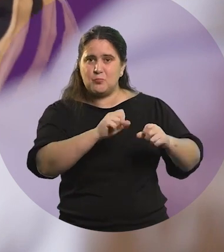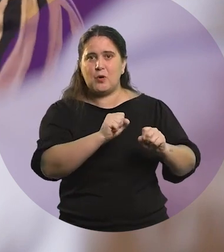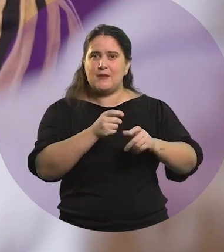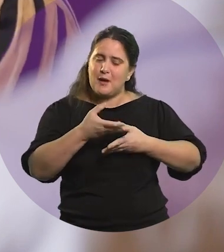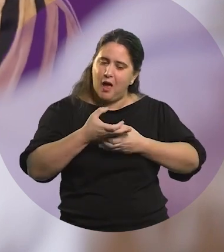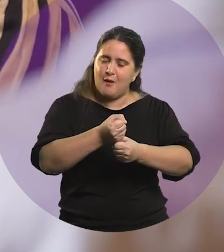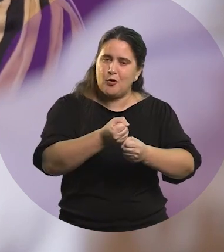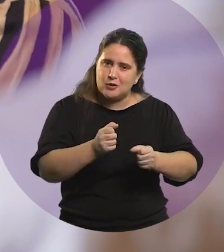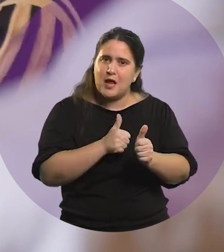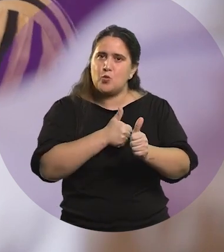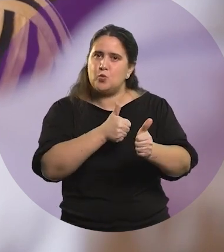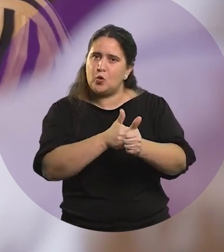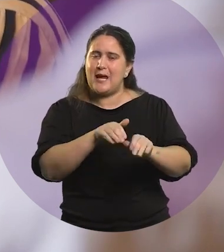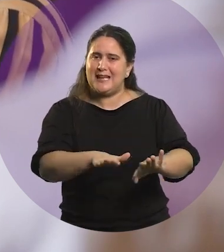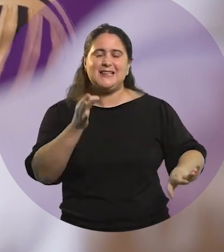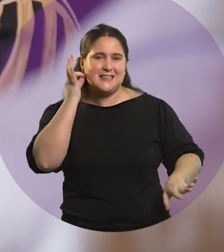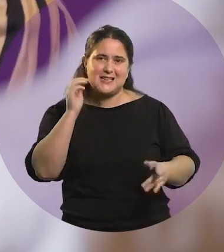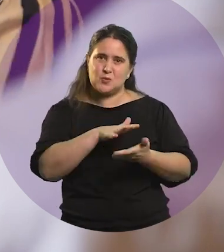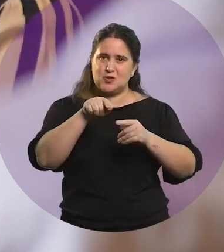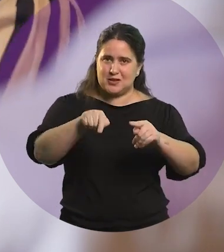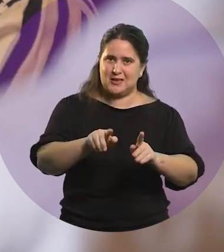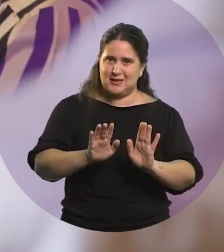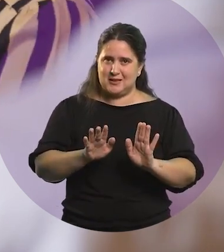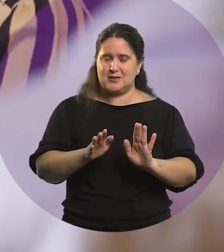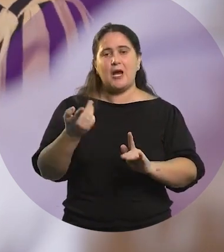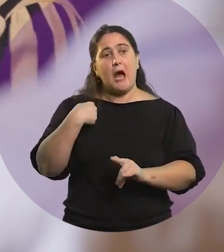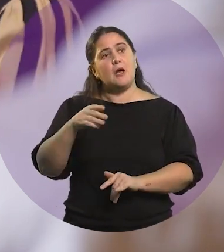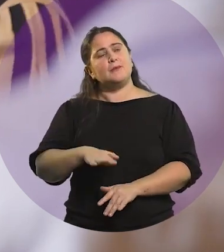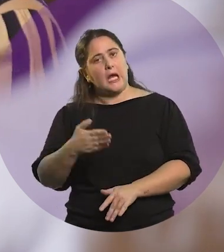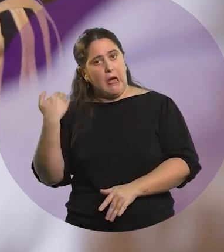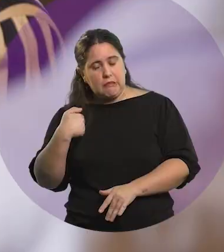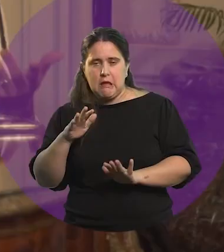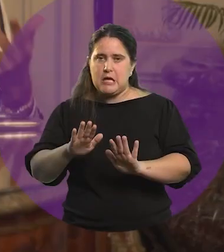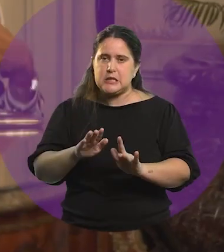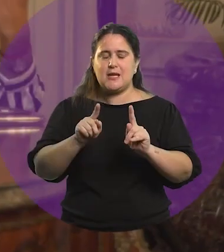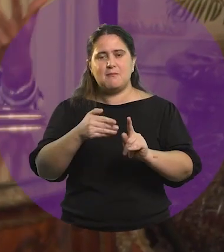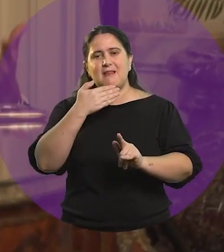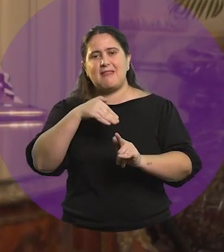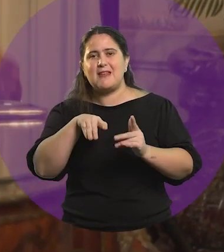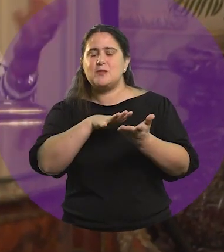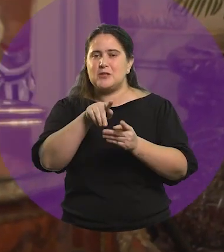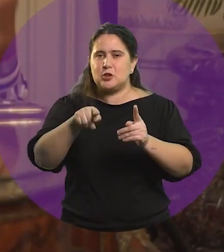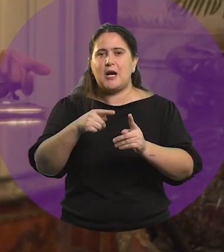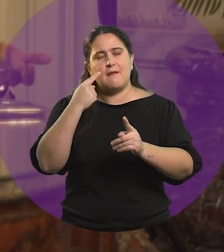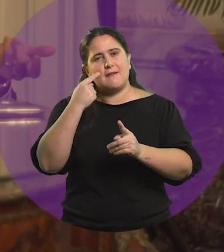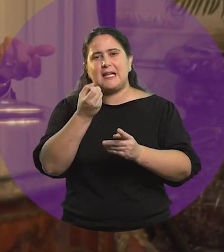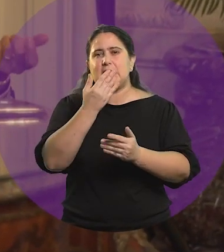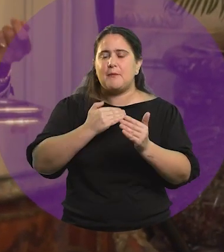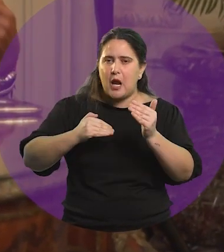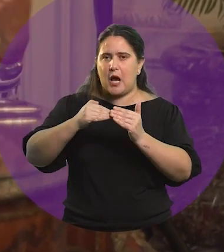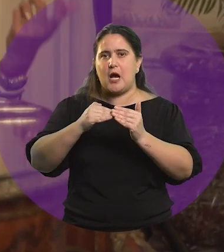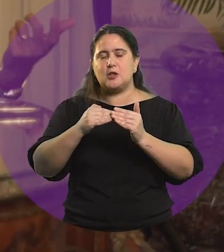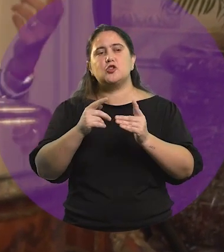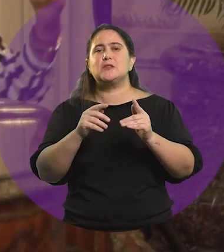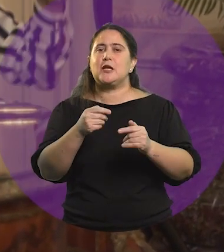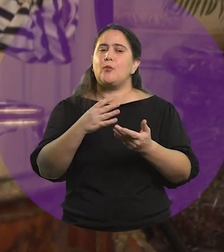acompañar y mentorear a niñas que están en esa situación, mostrar, mira, a mí ya me pasó, entender que esto y cómo superar. Creo que tener esos modelos de